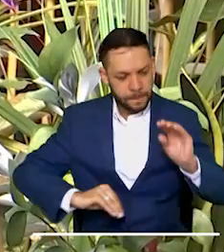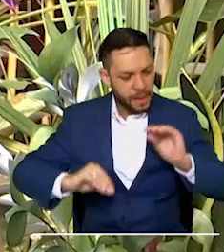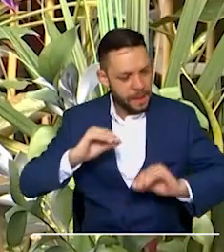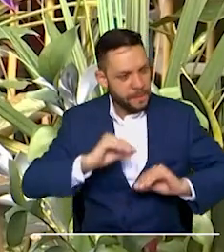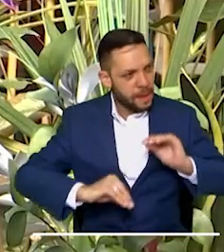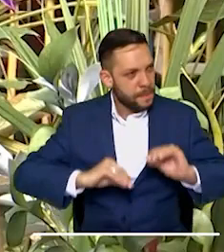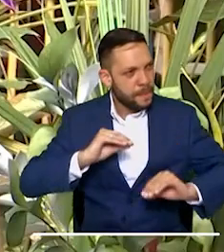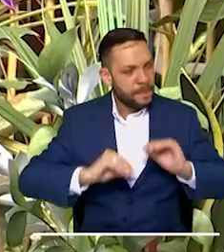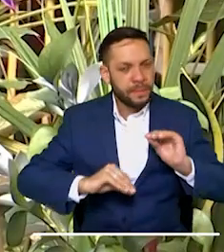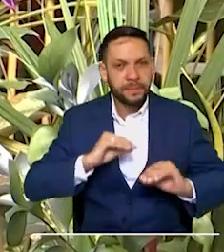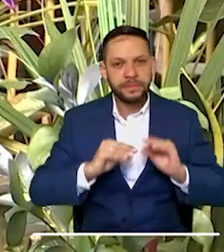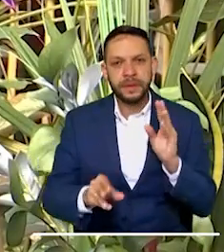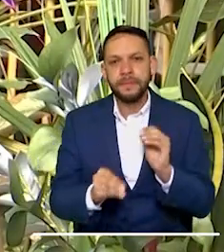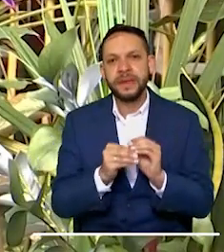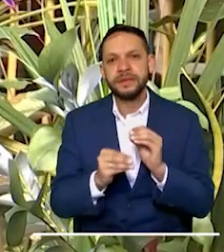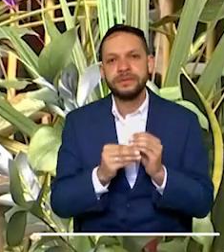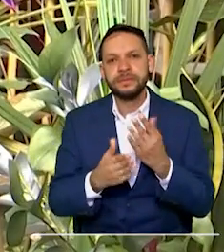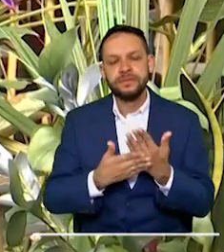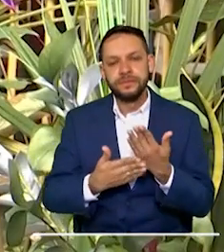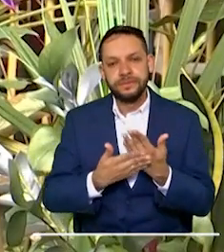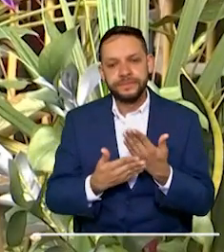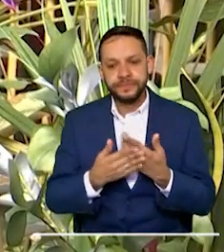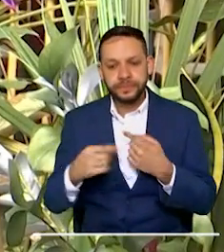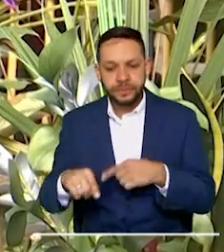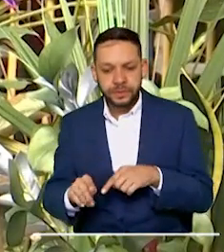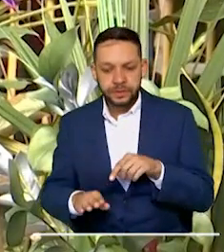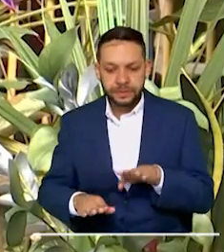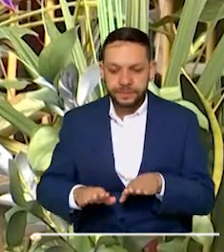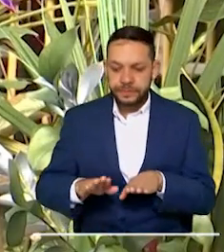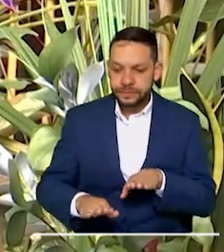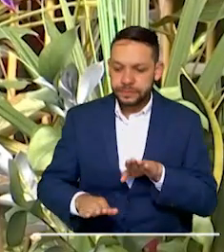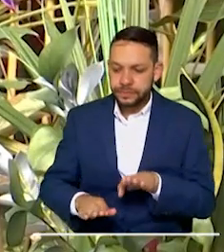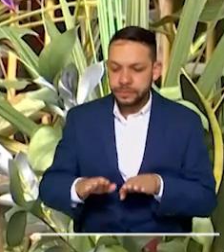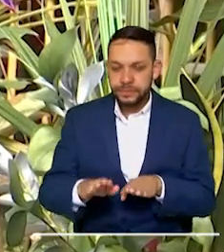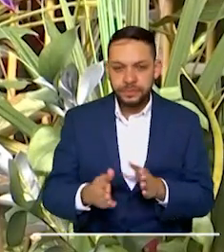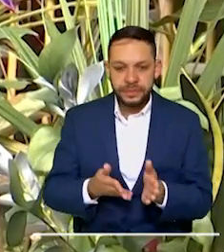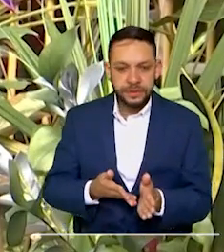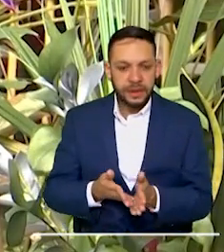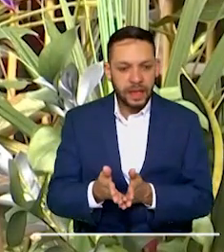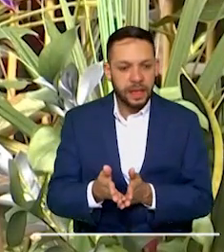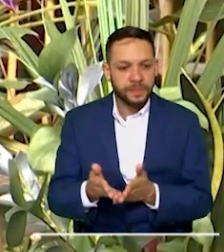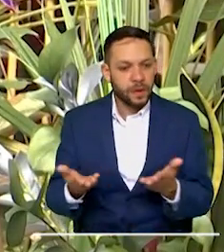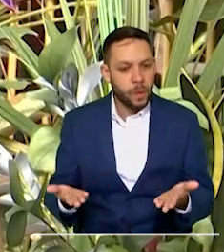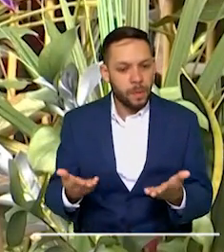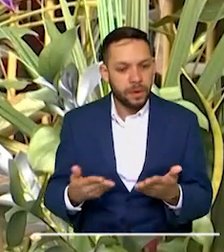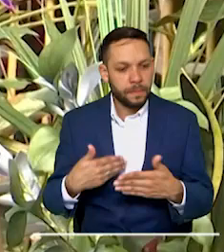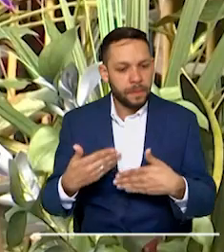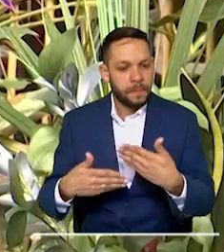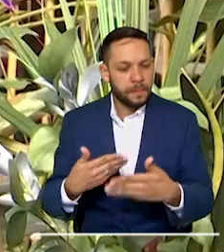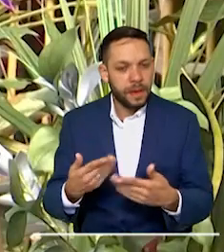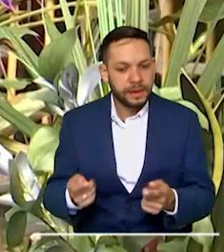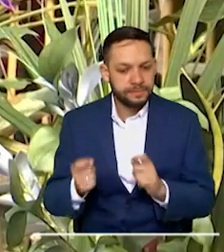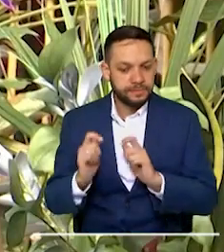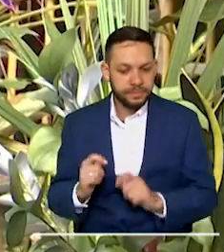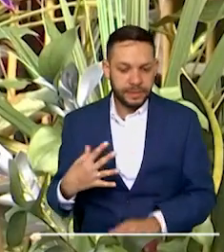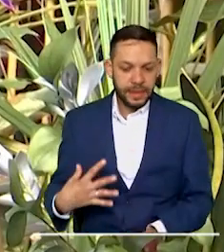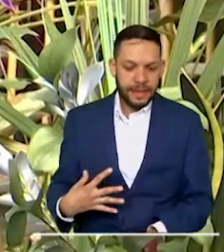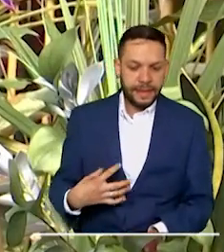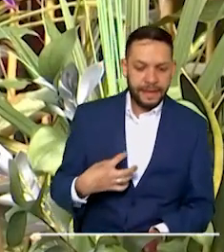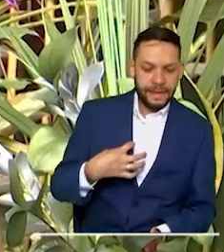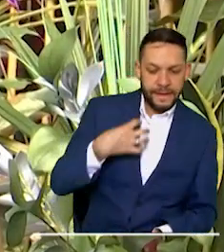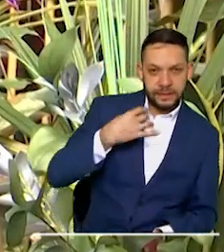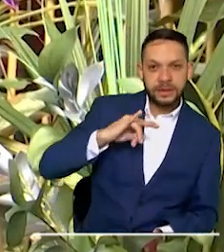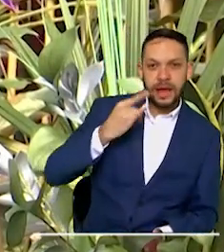órganos que nos desarrolla con mucha frecuencia cánceres y procesos